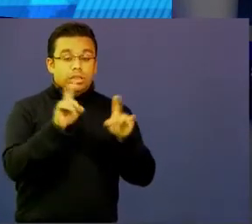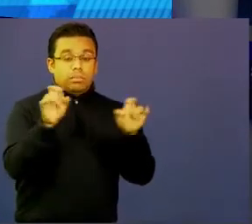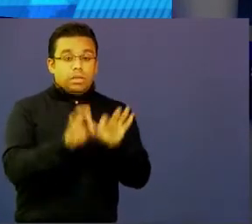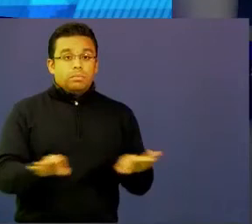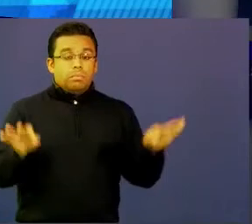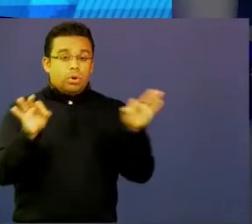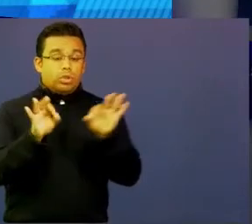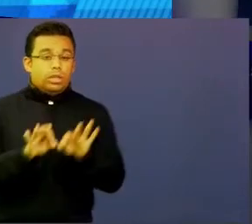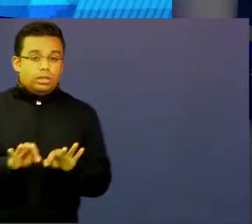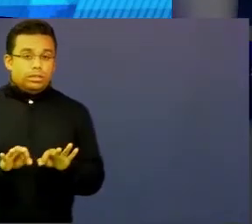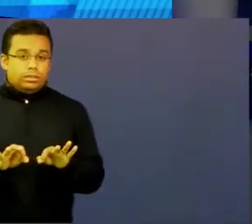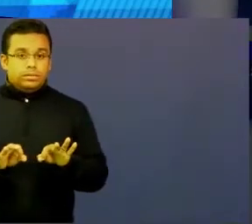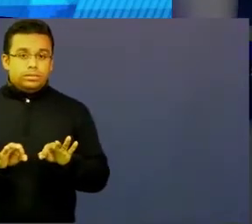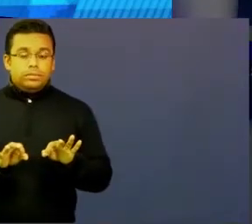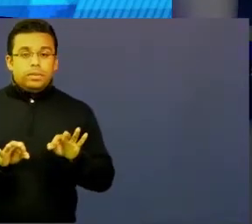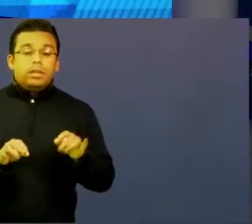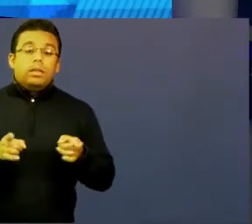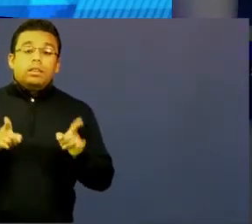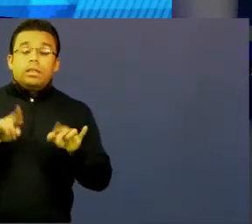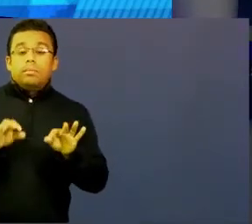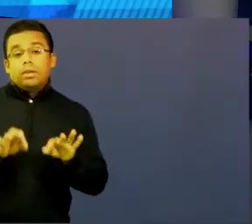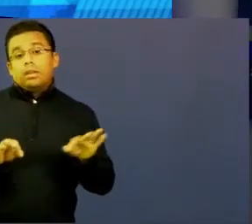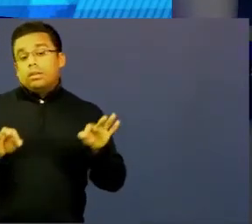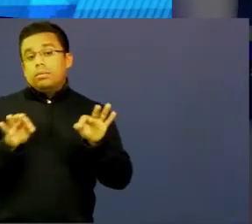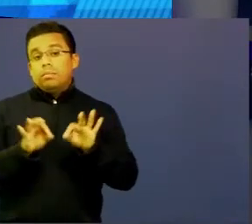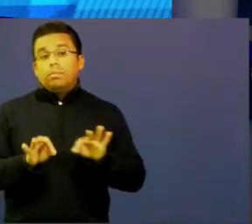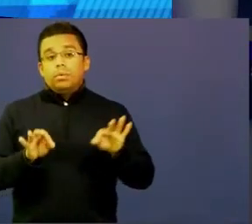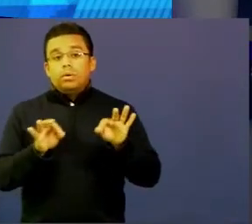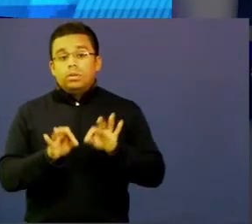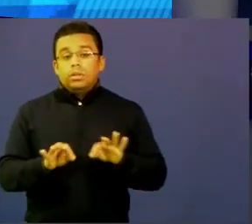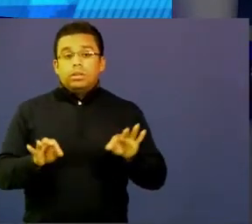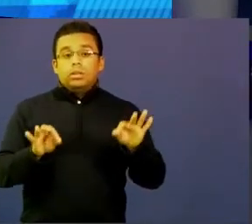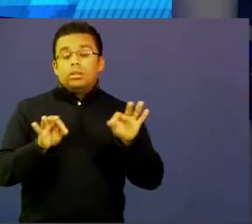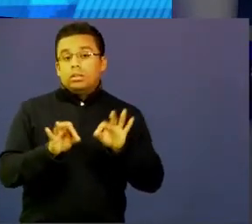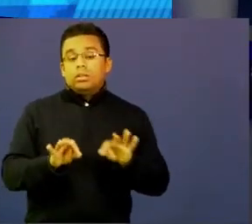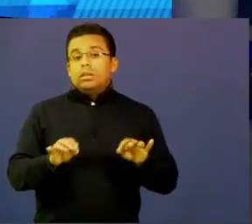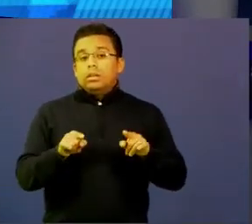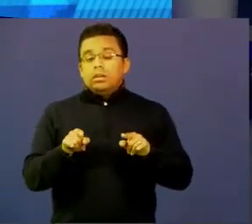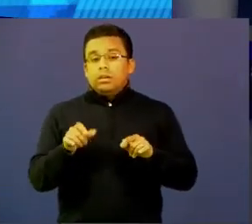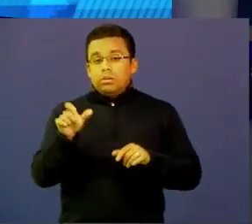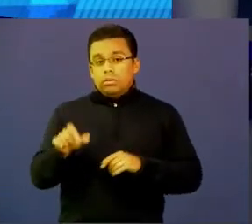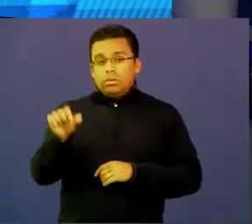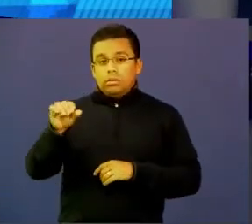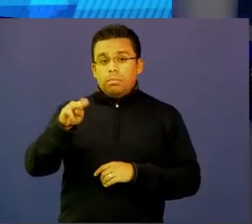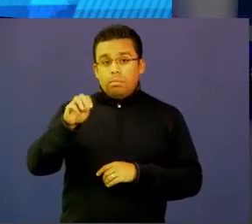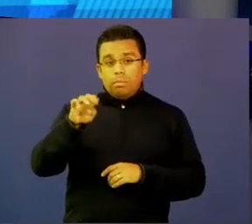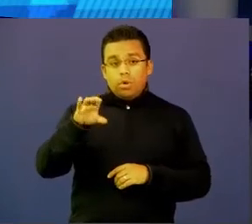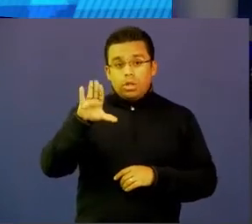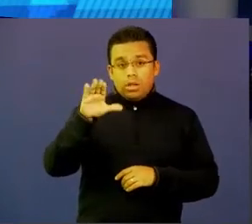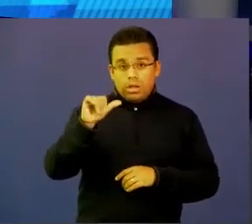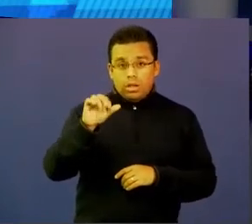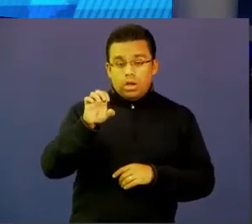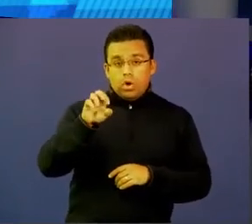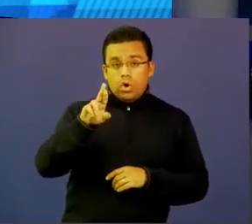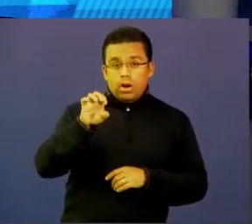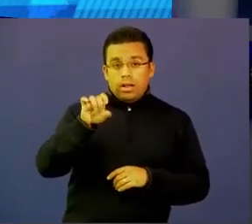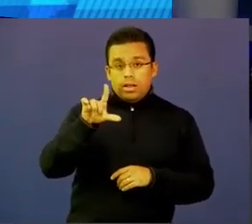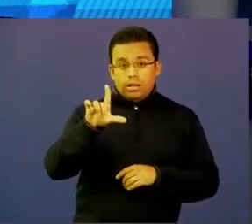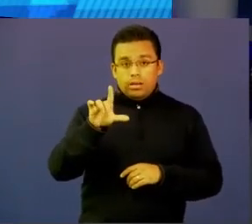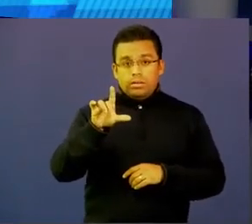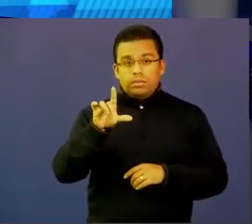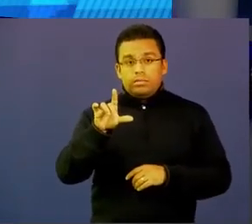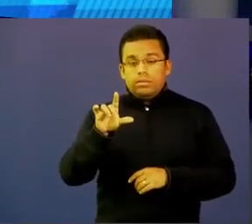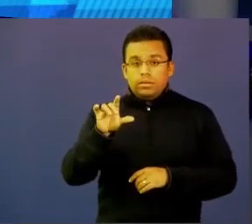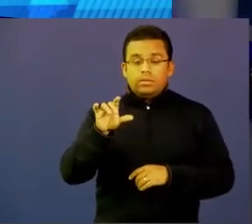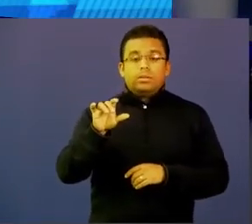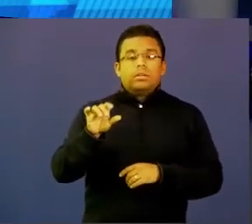trascendentales. Adriana, nos pregunta Mónica Correal, ¿con la tecnología estamos hablando de